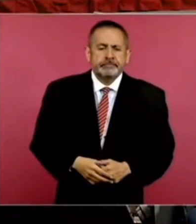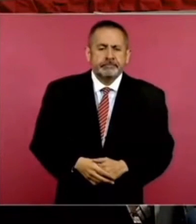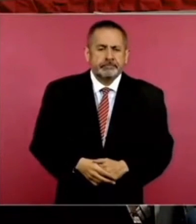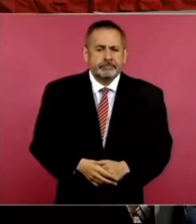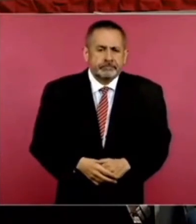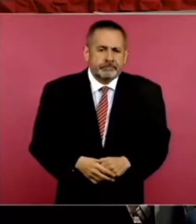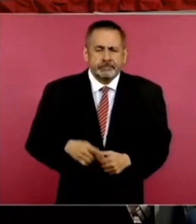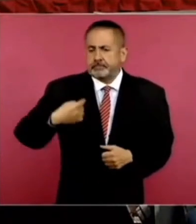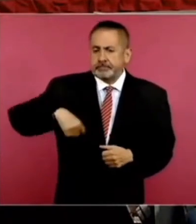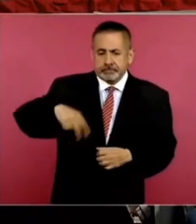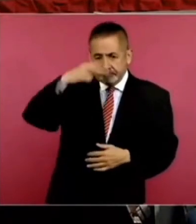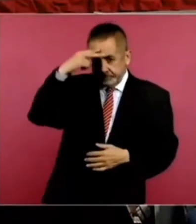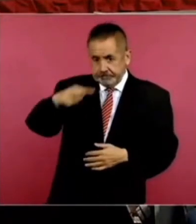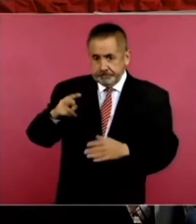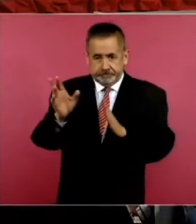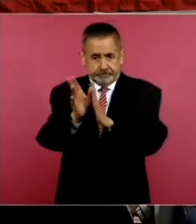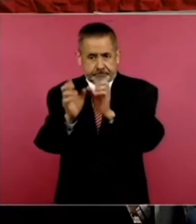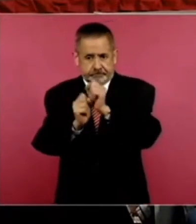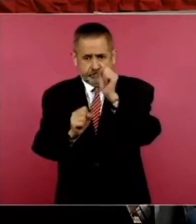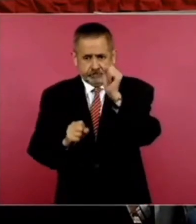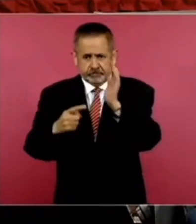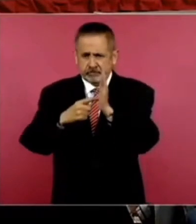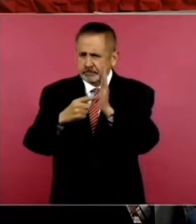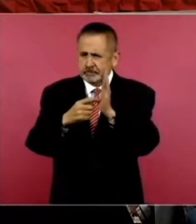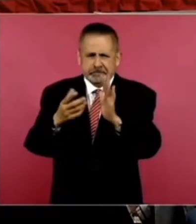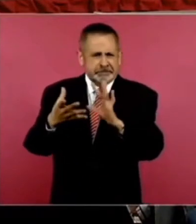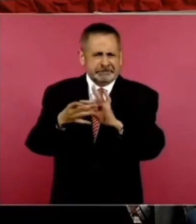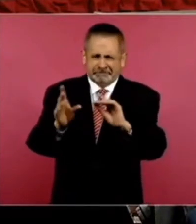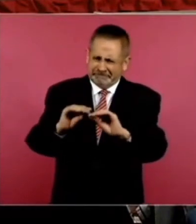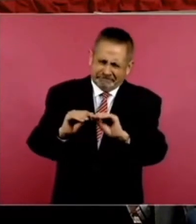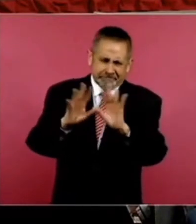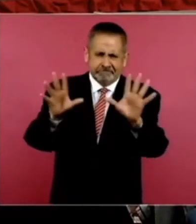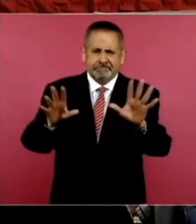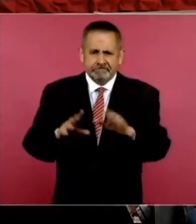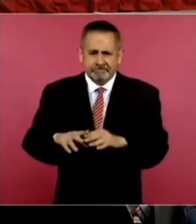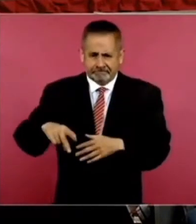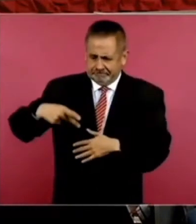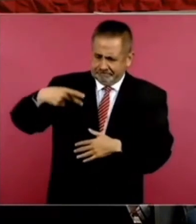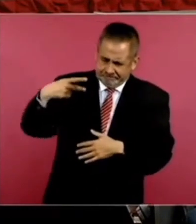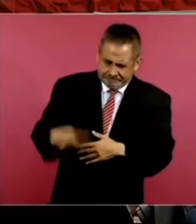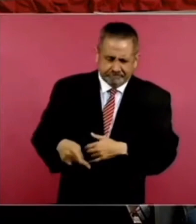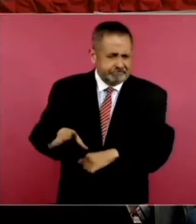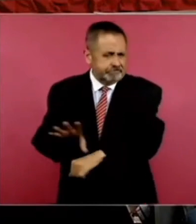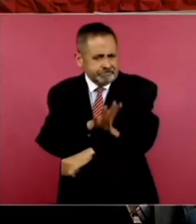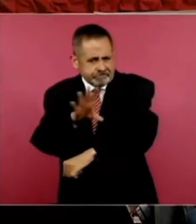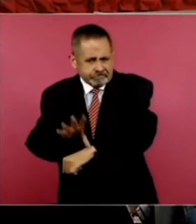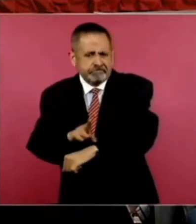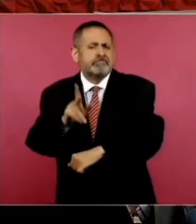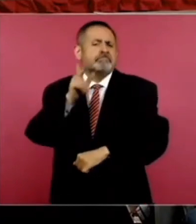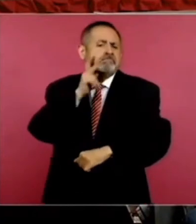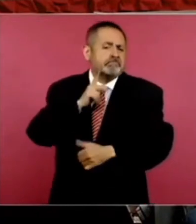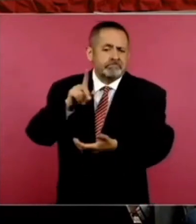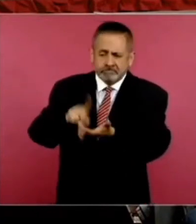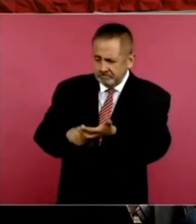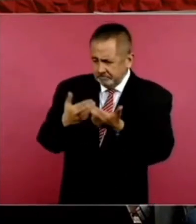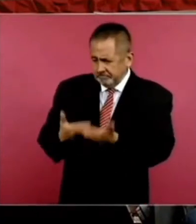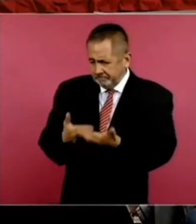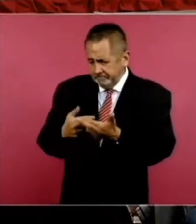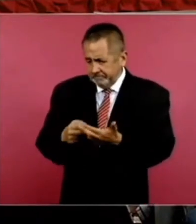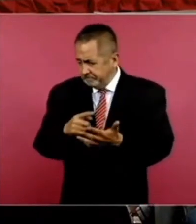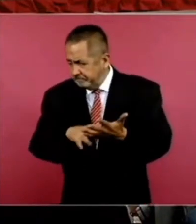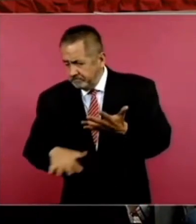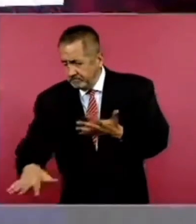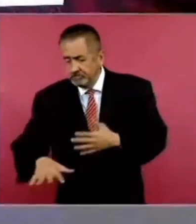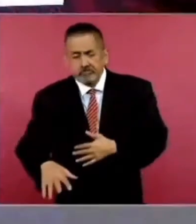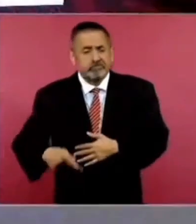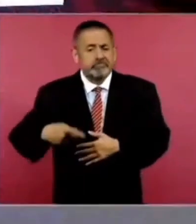En México la Constitución es muy clara. Los recursos energéticos y los yacimientos petroleros